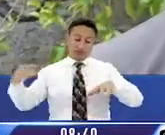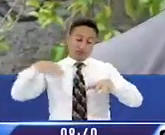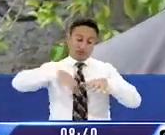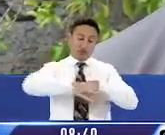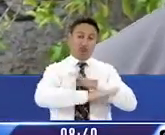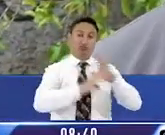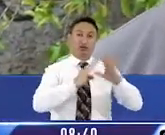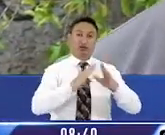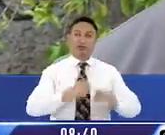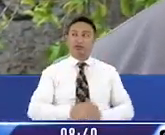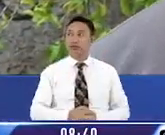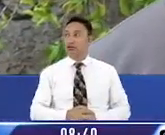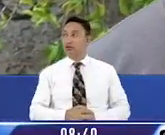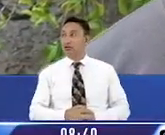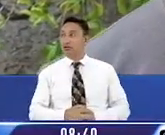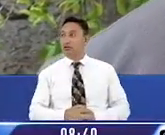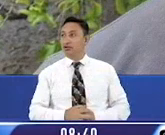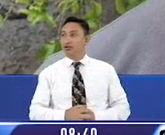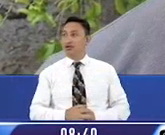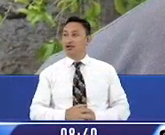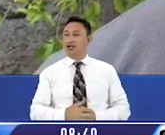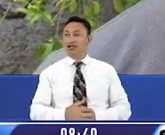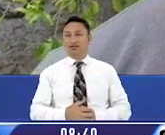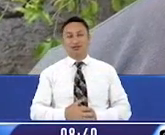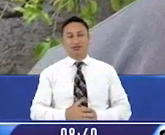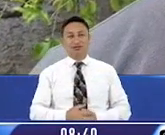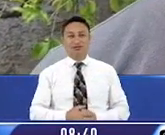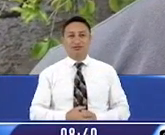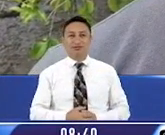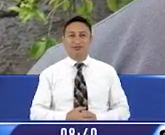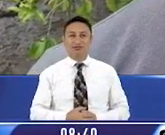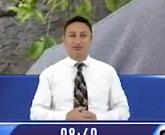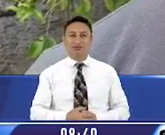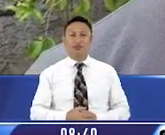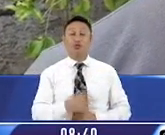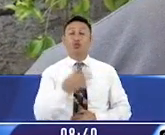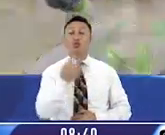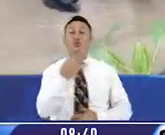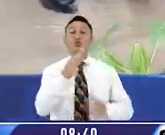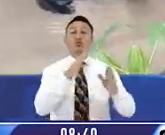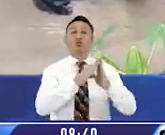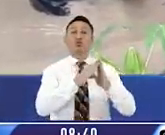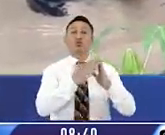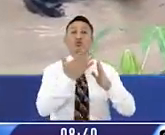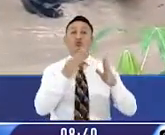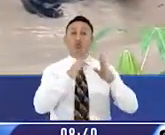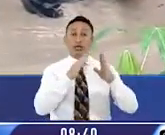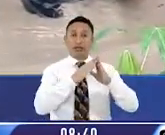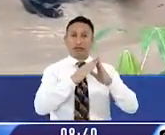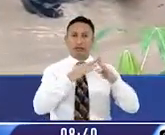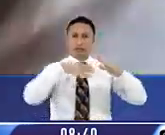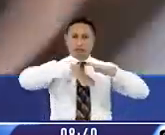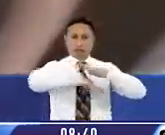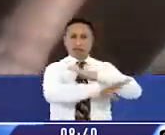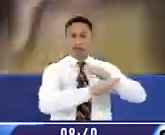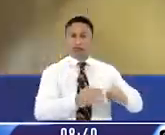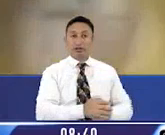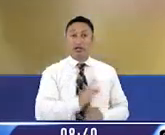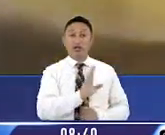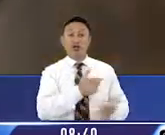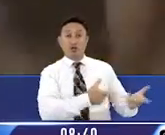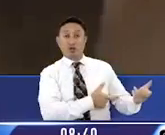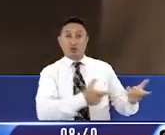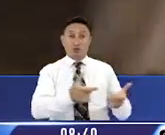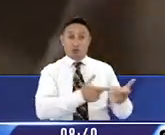aquí. ¿Cuántas casas? Hay 4 casas, 5 casas. Reportes preliminares de los bomberos de este cantón